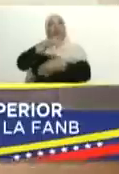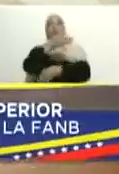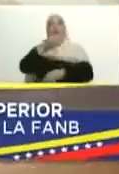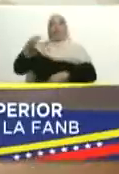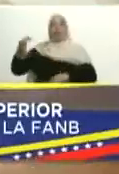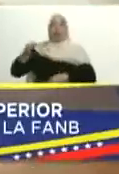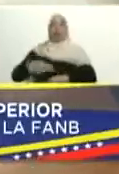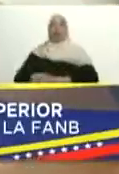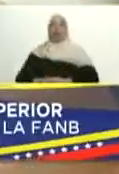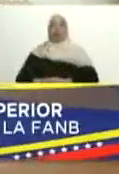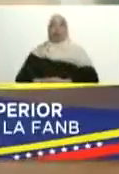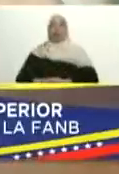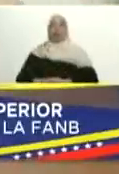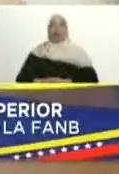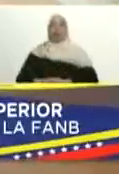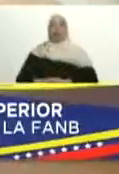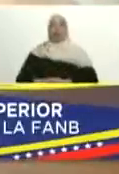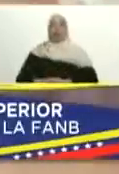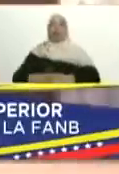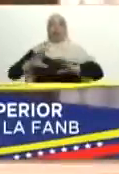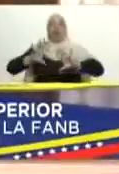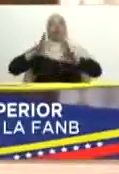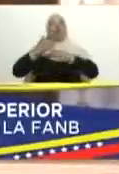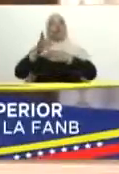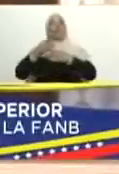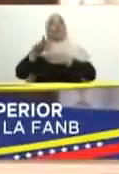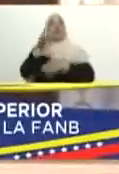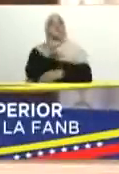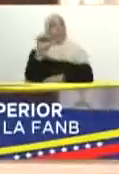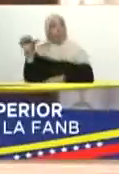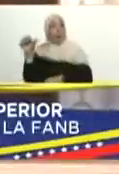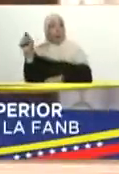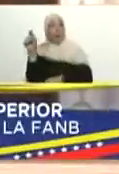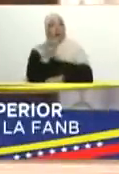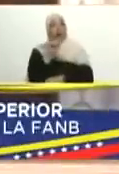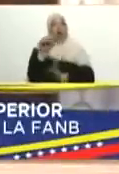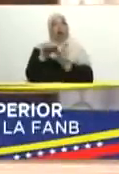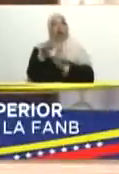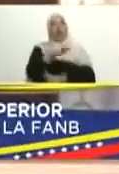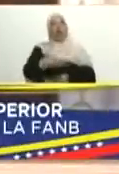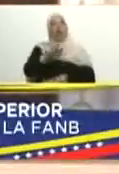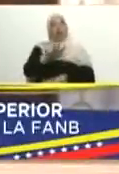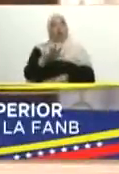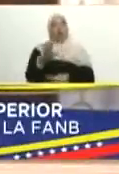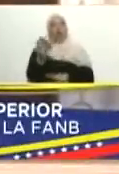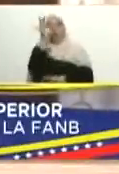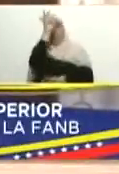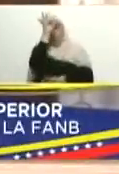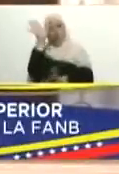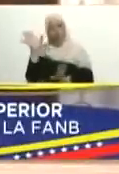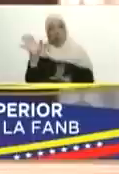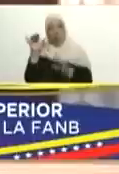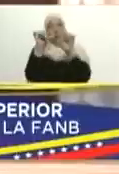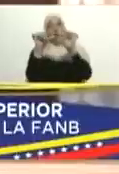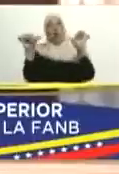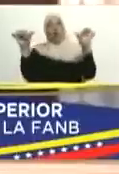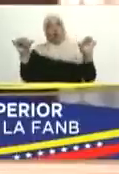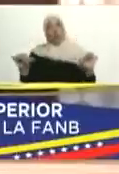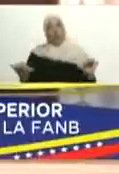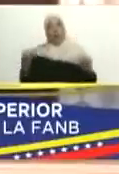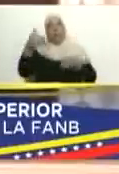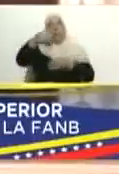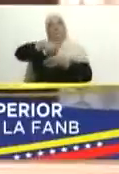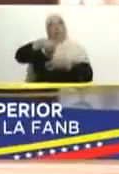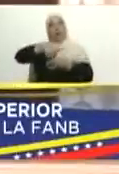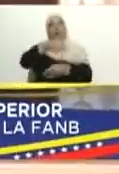impecable. ¿Cuándo toque? ¿Dónde toque? ¿Cómo toque? En un sistema electoral